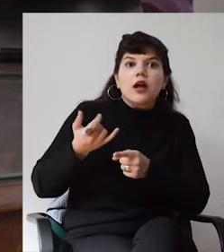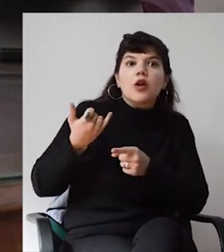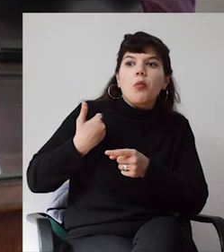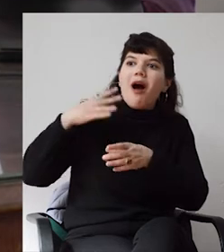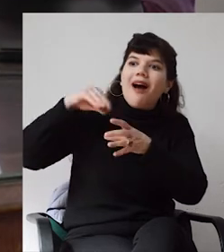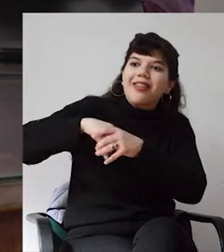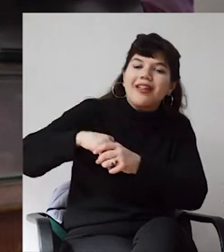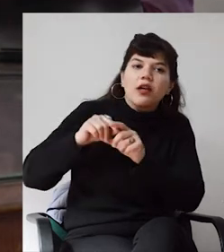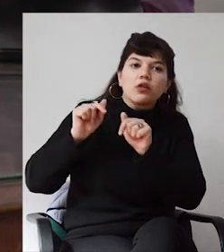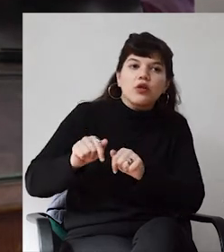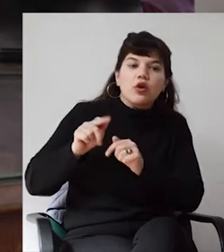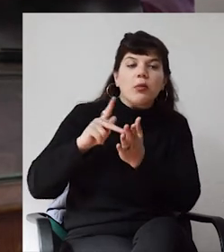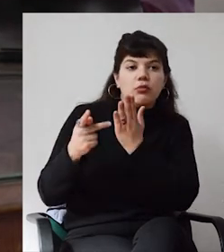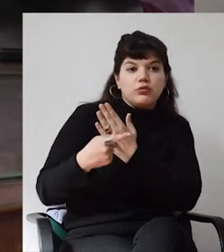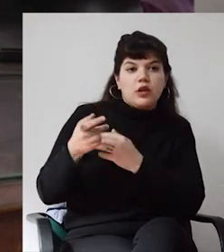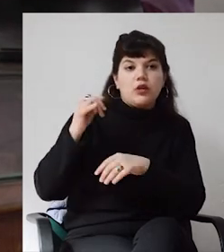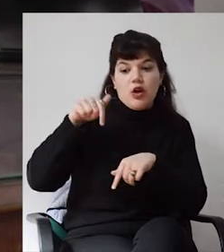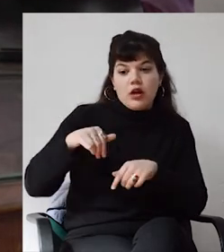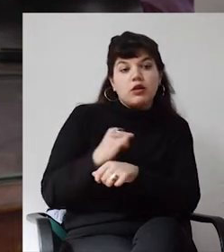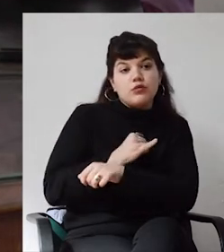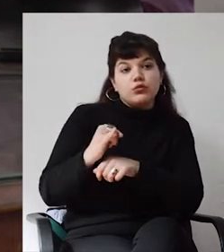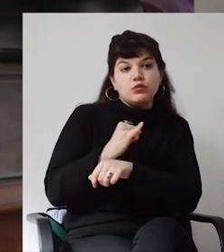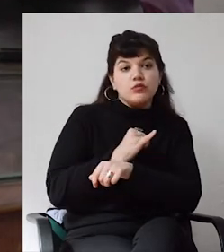la estructura del proyecto ICEF.